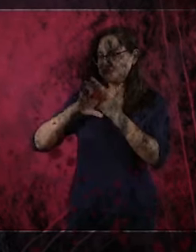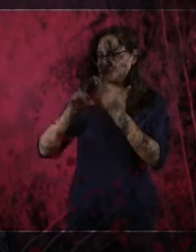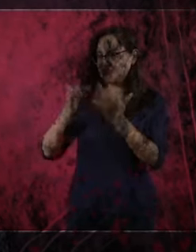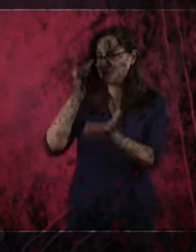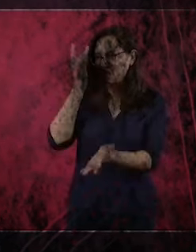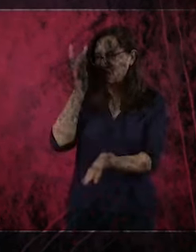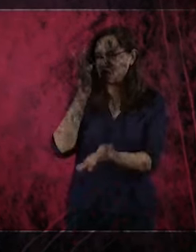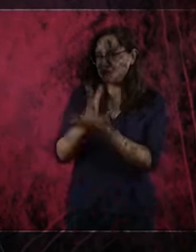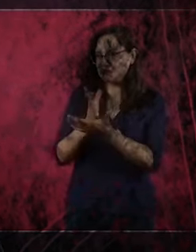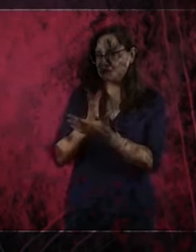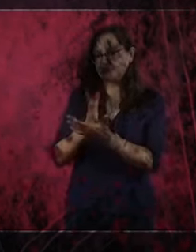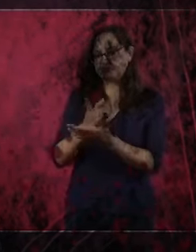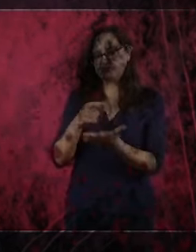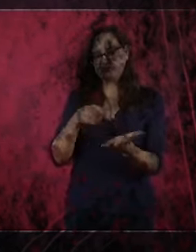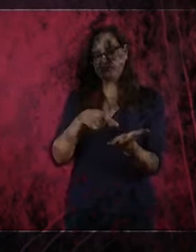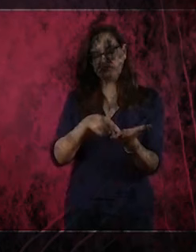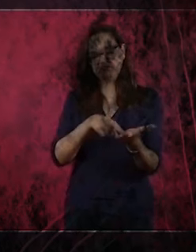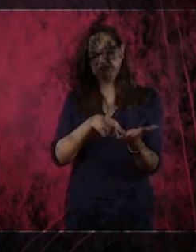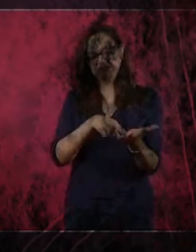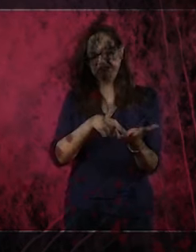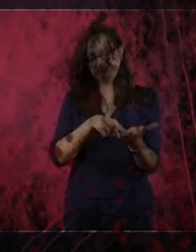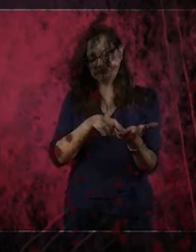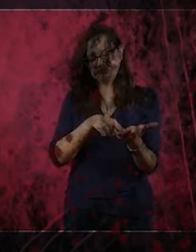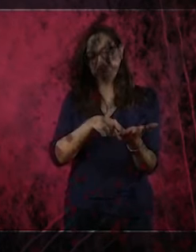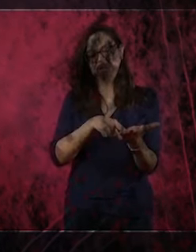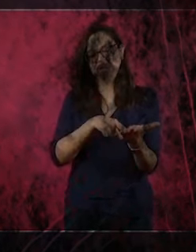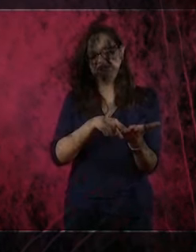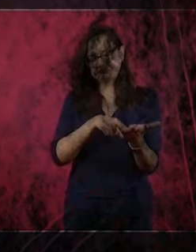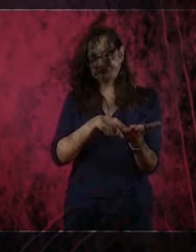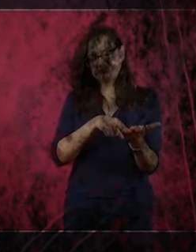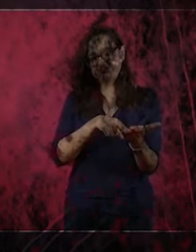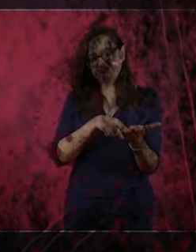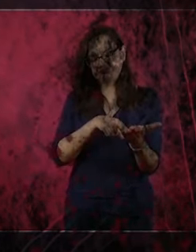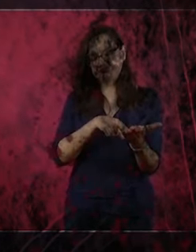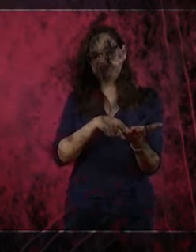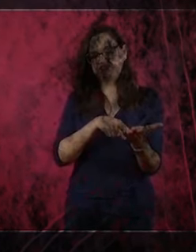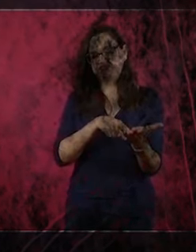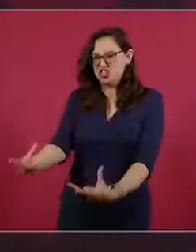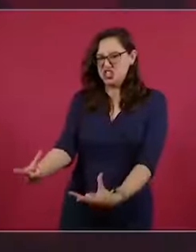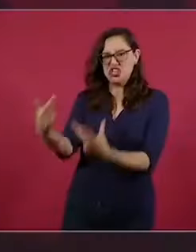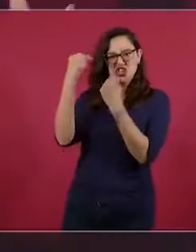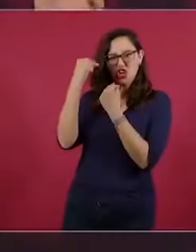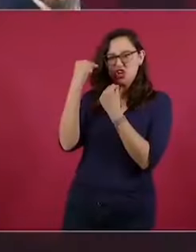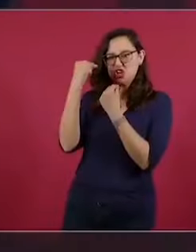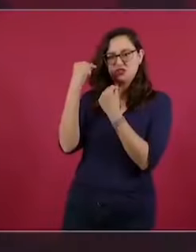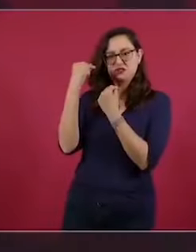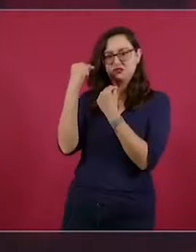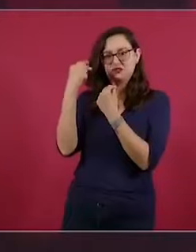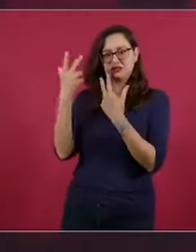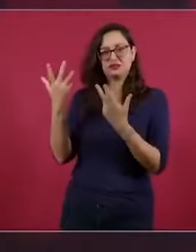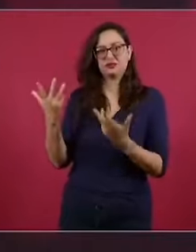adoctrinados no van a entender este video no importa hay gente que sí va a comprender de qué hablamos escúchenlo porque ya está el